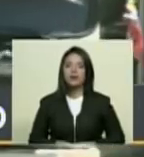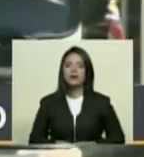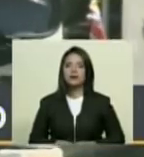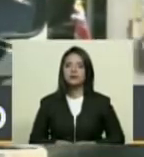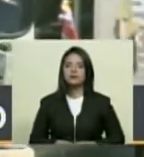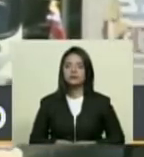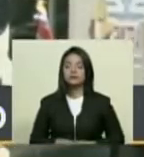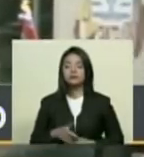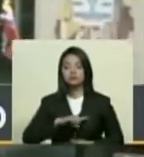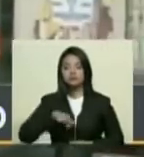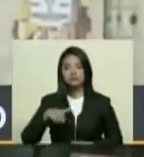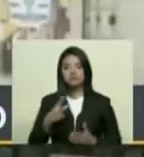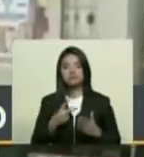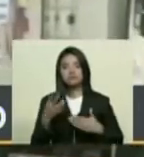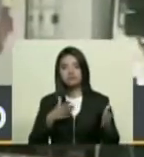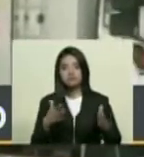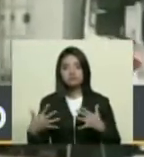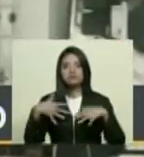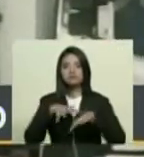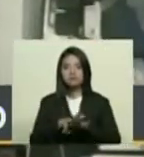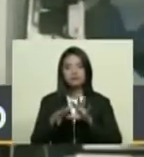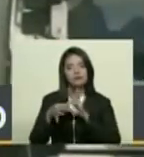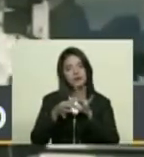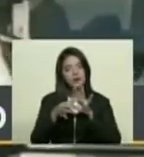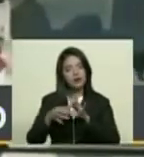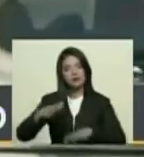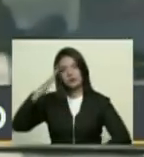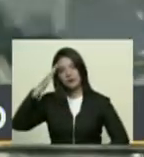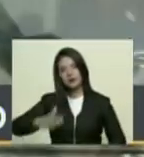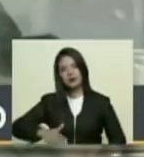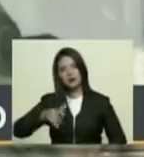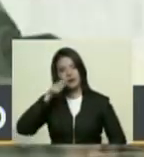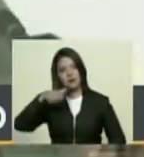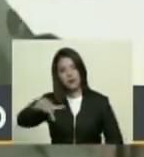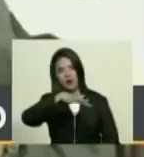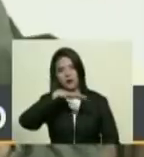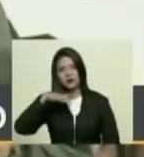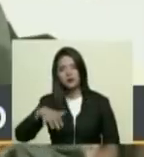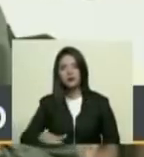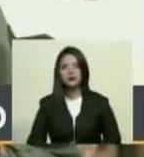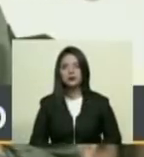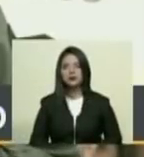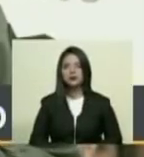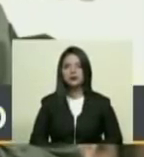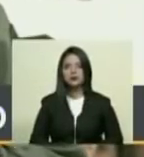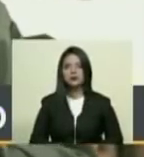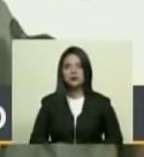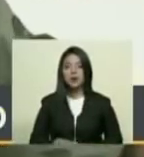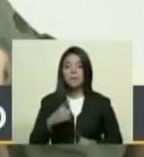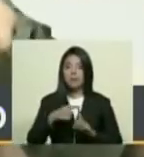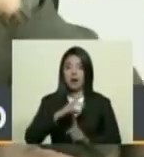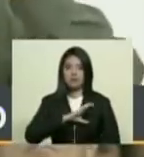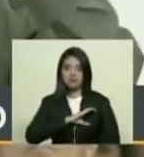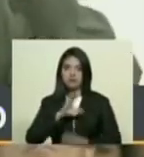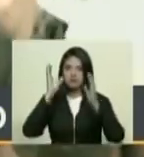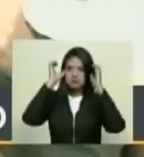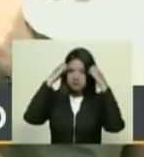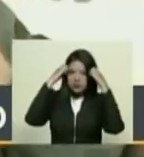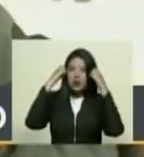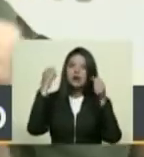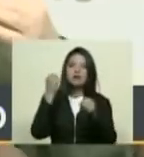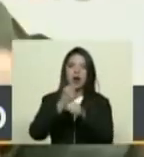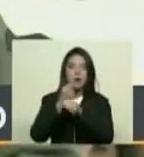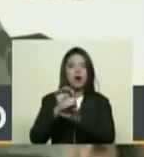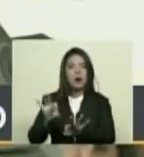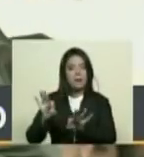apresto operacional, en la cohesión, en la unión cívico-militar. La milicia bolivariana está haciendo un trabajo